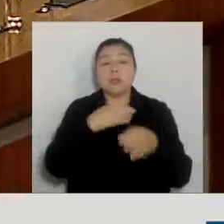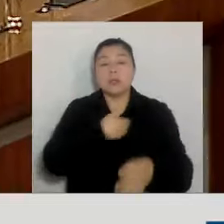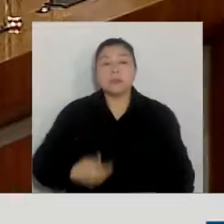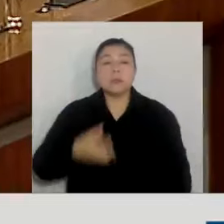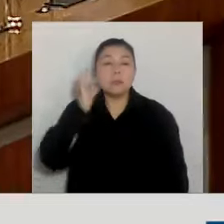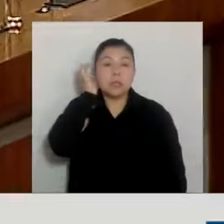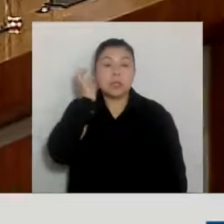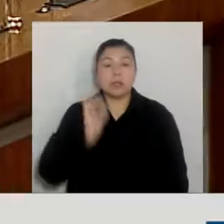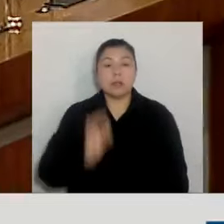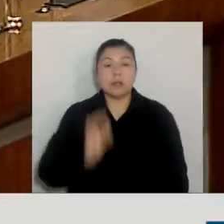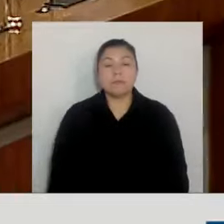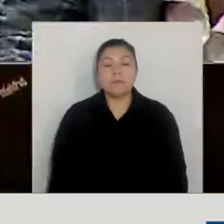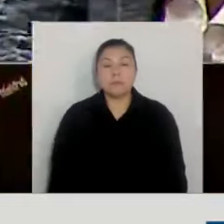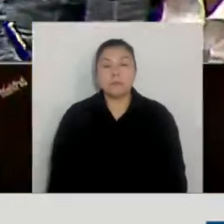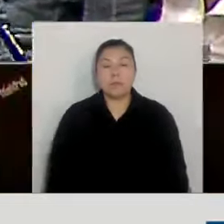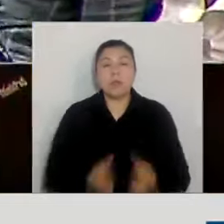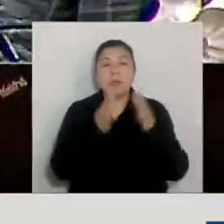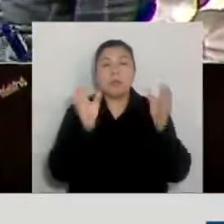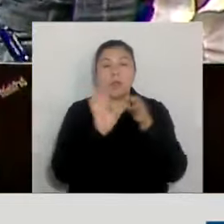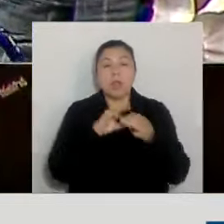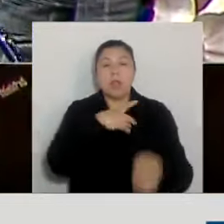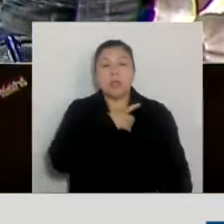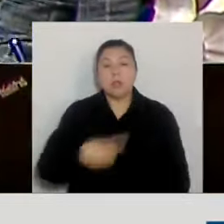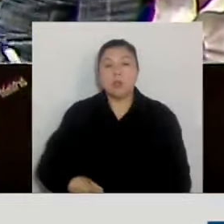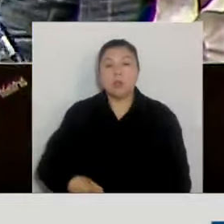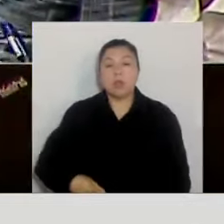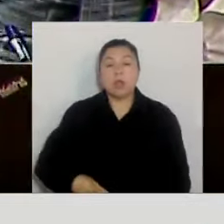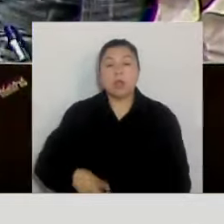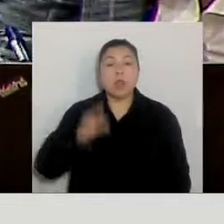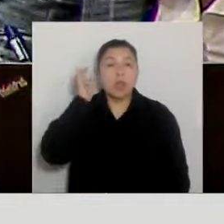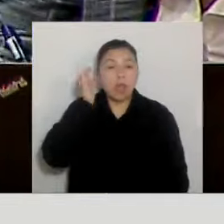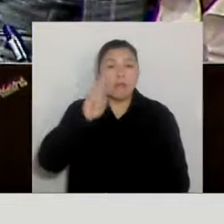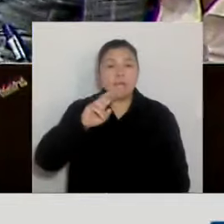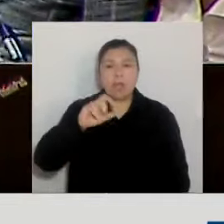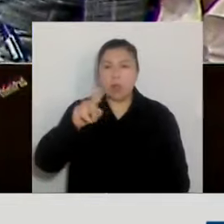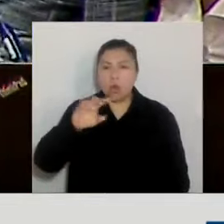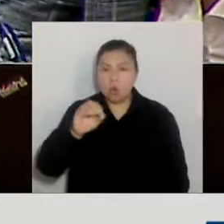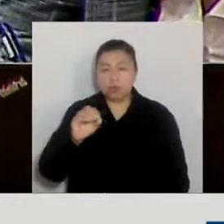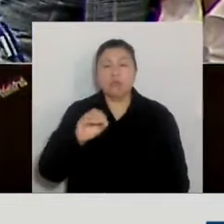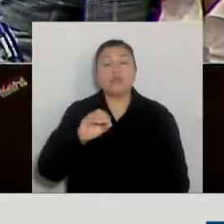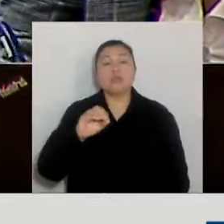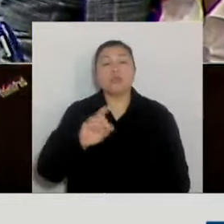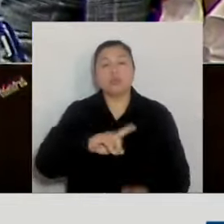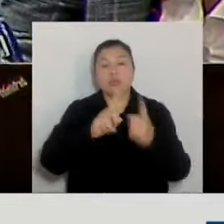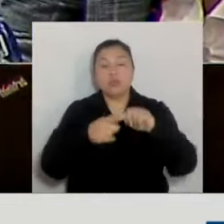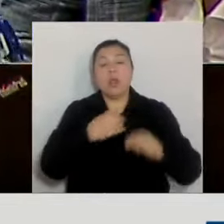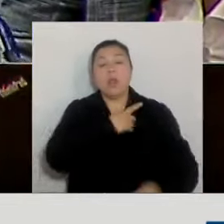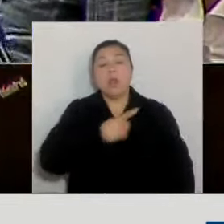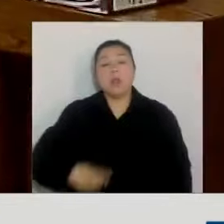presidenta Muchas gracias diputada veloso tiene la palabra el diputado Juan Carlos